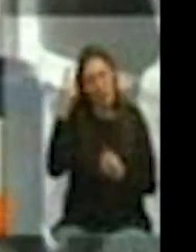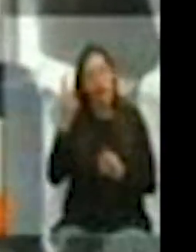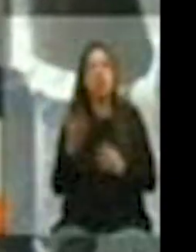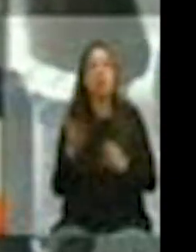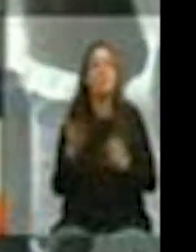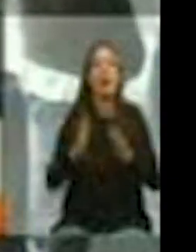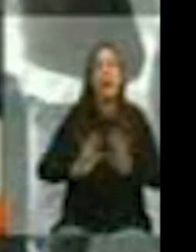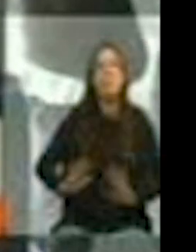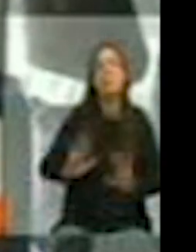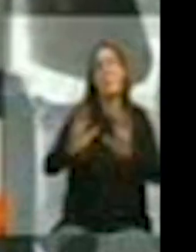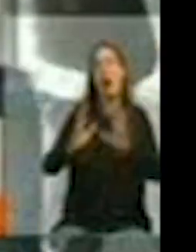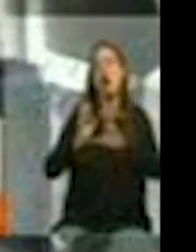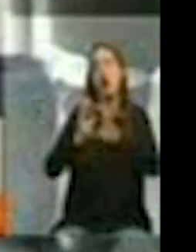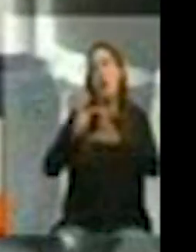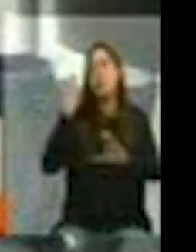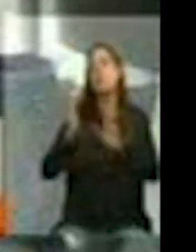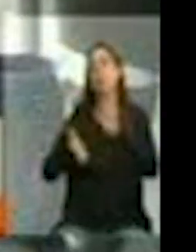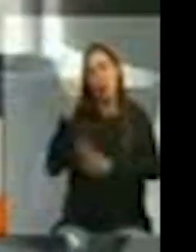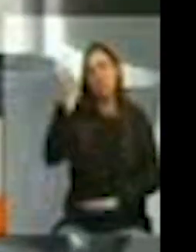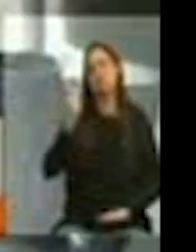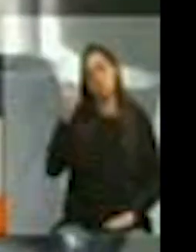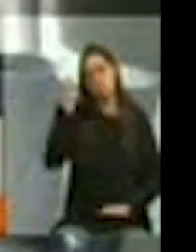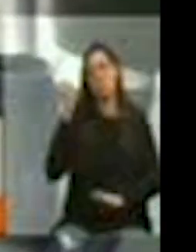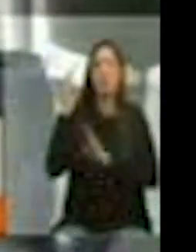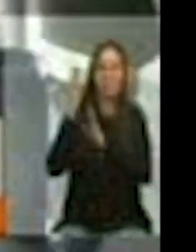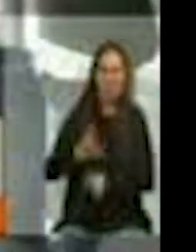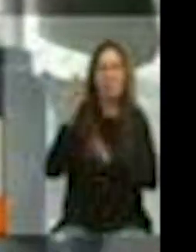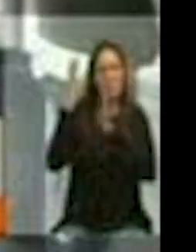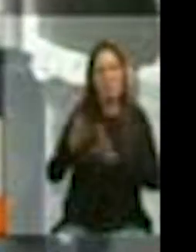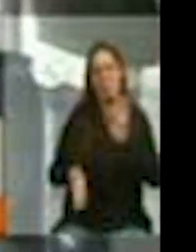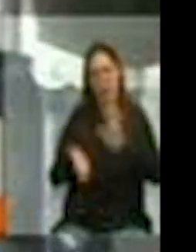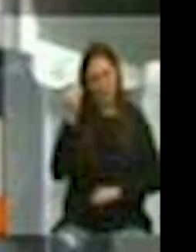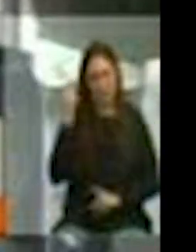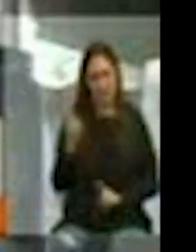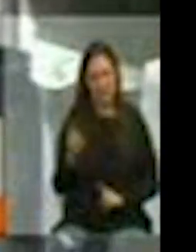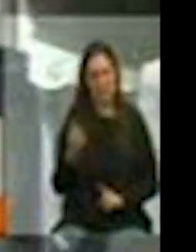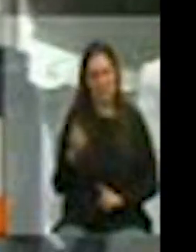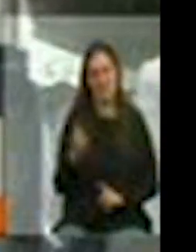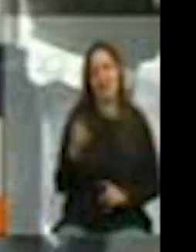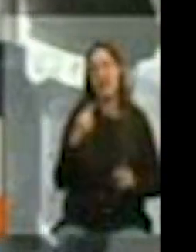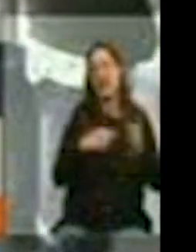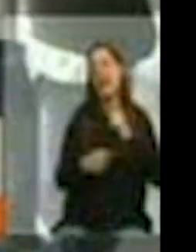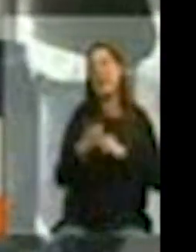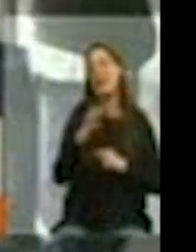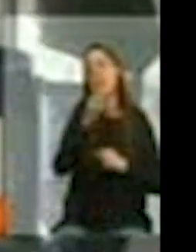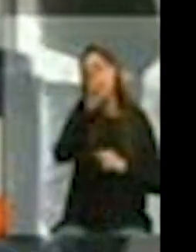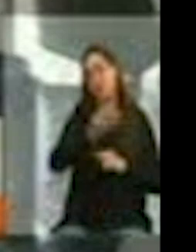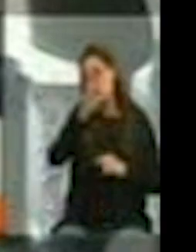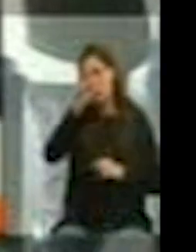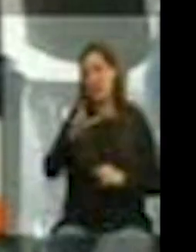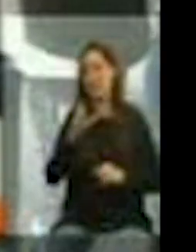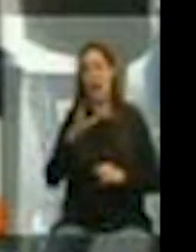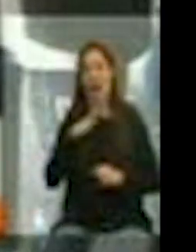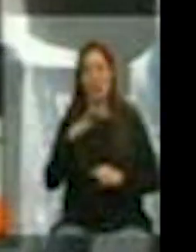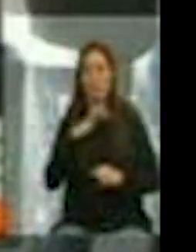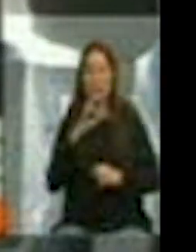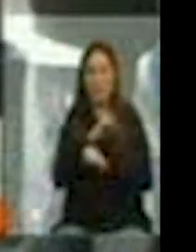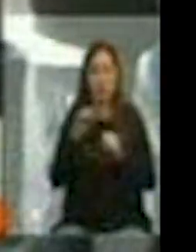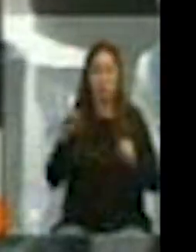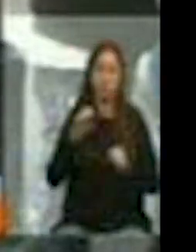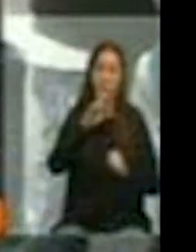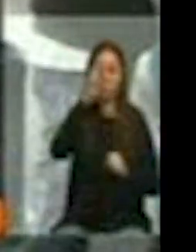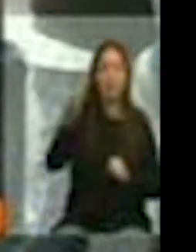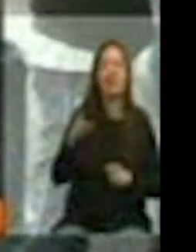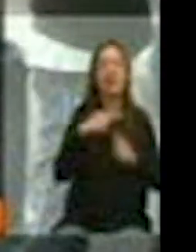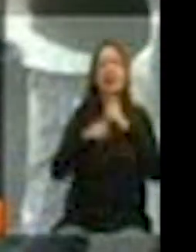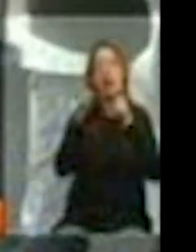una red de horario que siempre la oferta esté por encima de la demanda y teniendo en cuenta la nueva